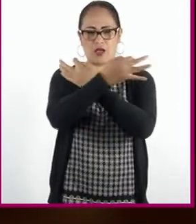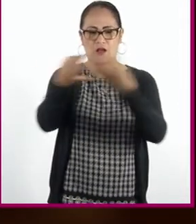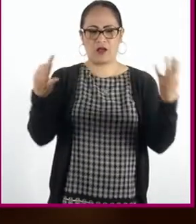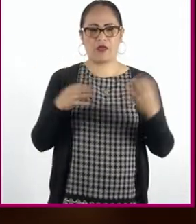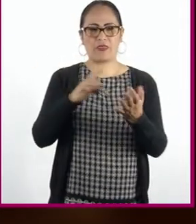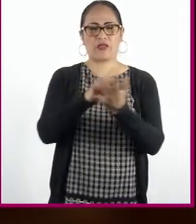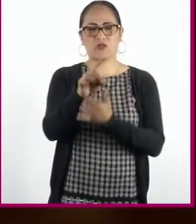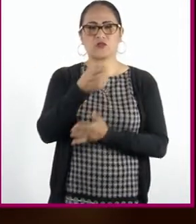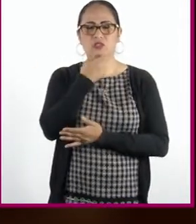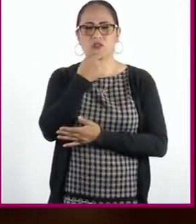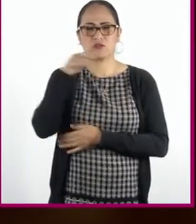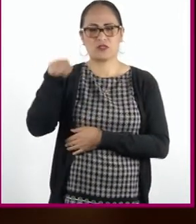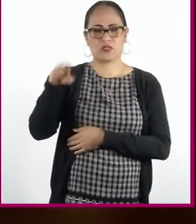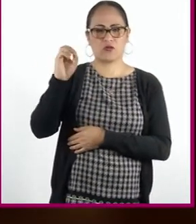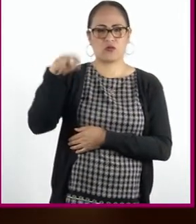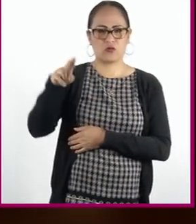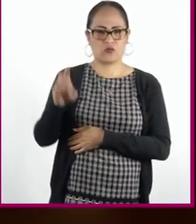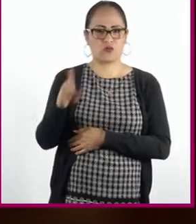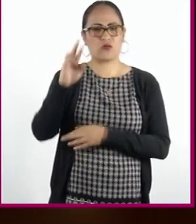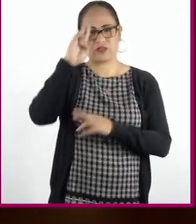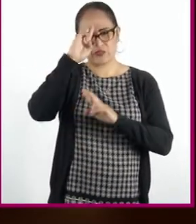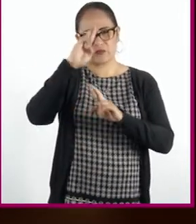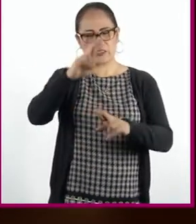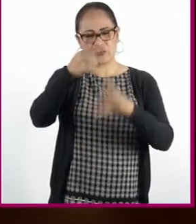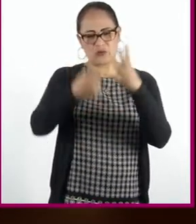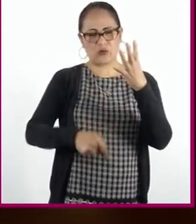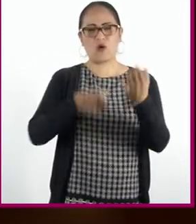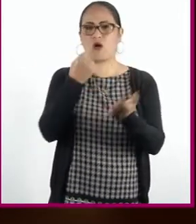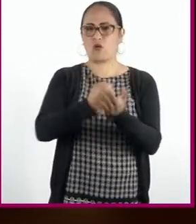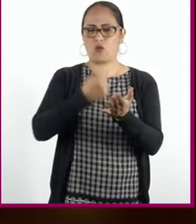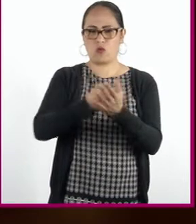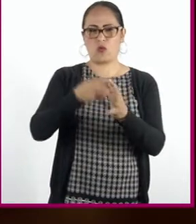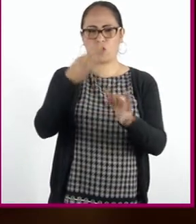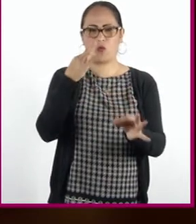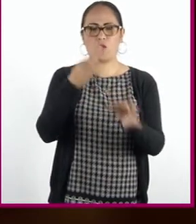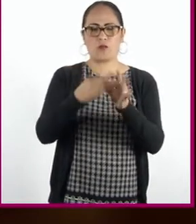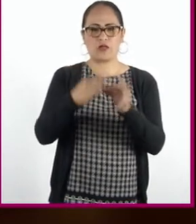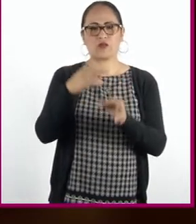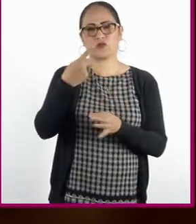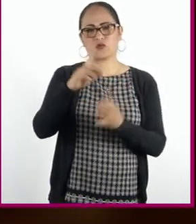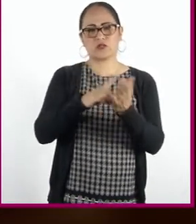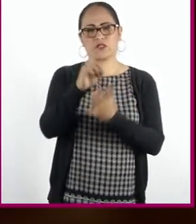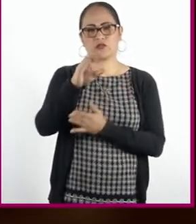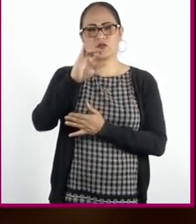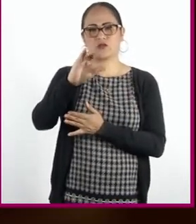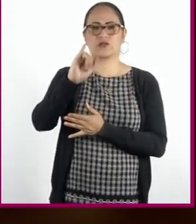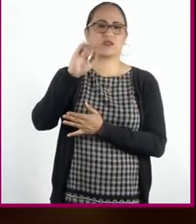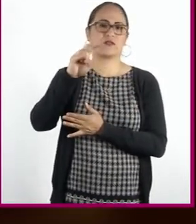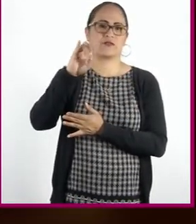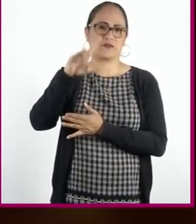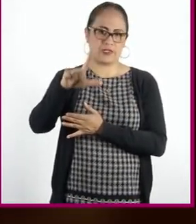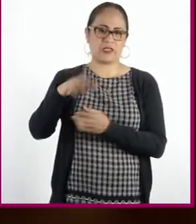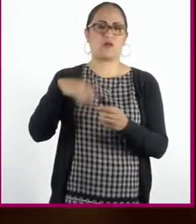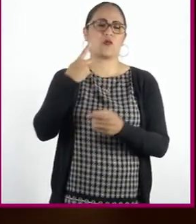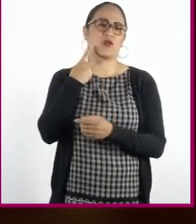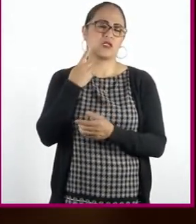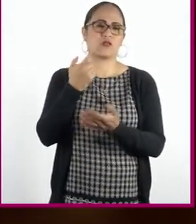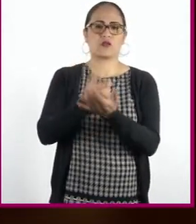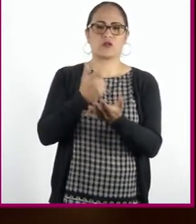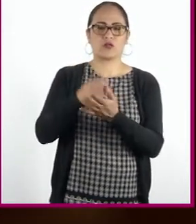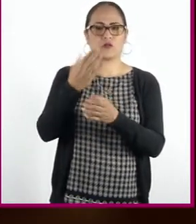ONU obliga a respetar, proteger y garantizar el ejercicio de los derechos civiles y políticos, económicos, sociales